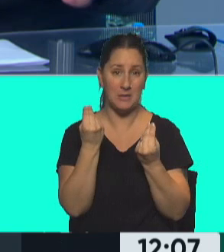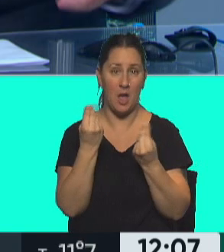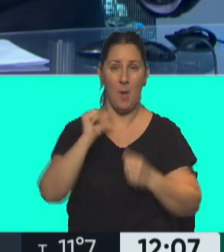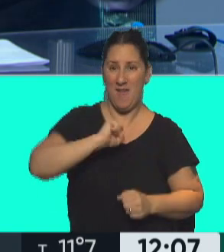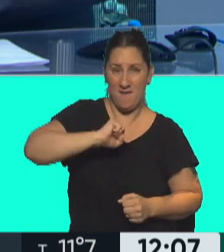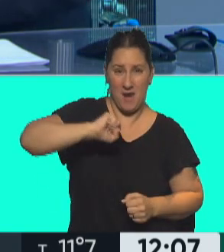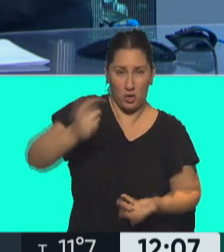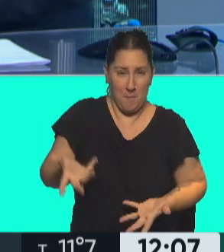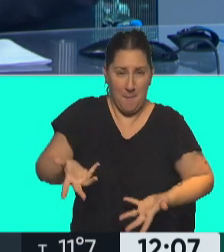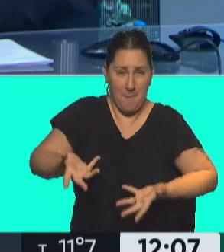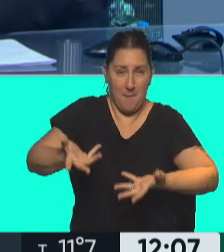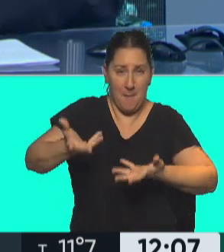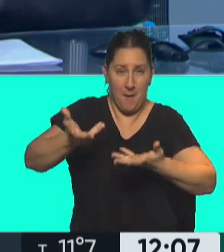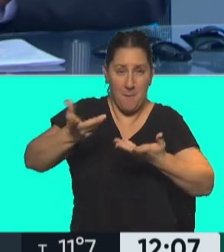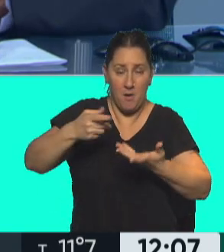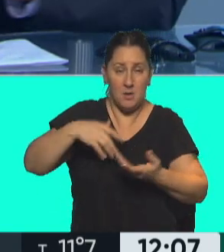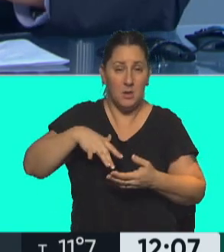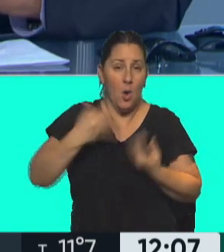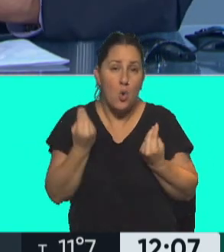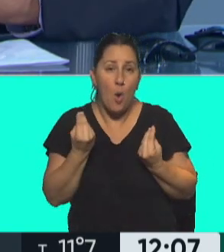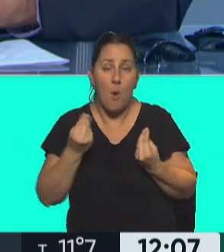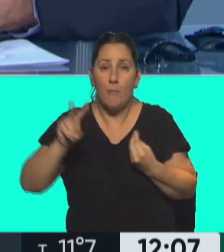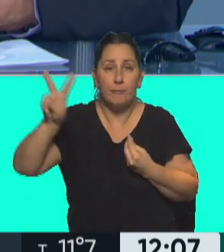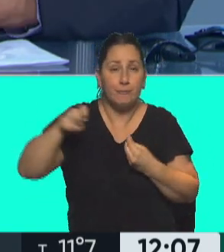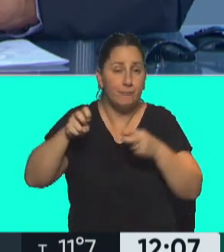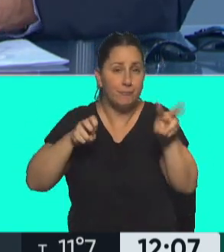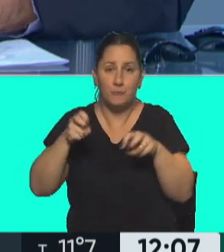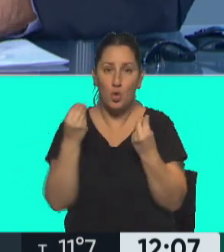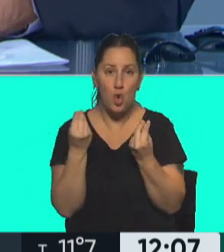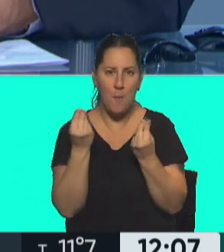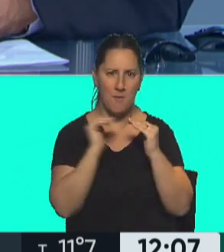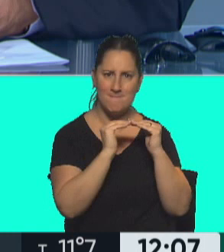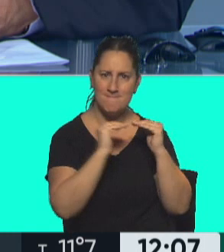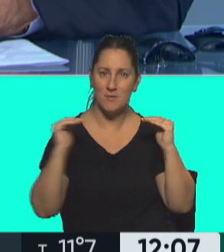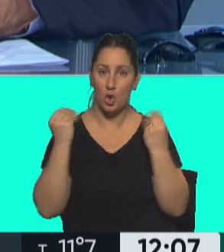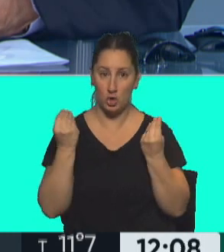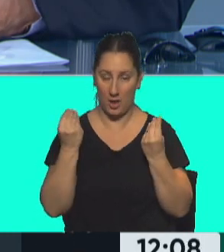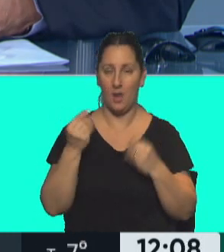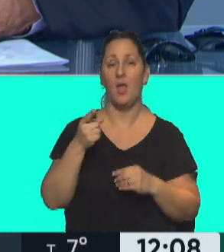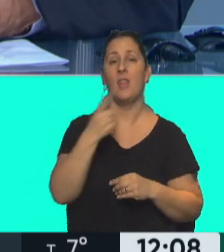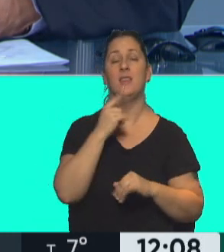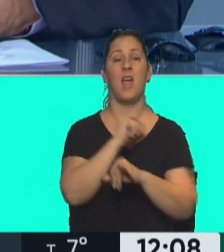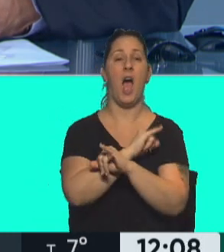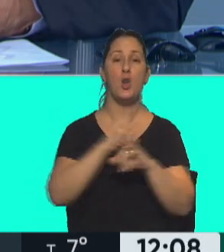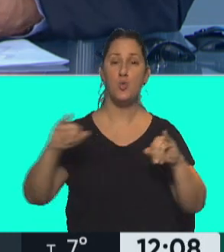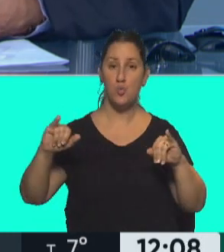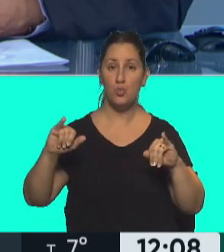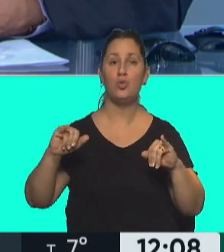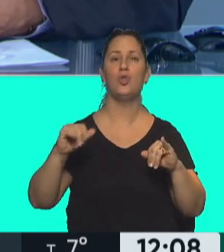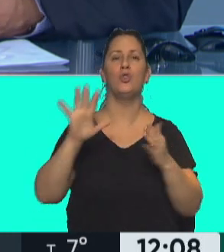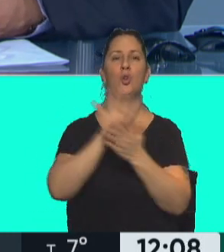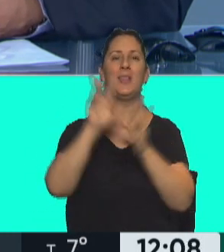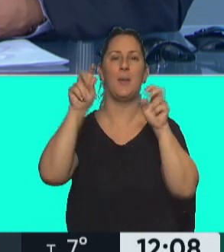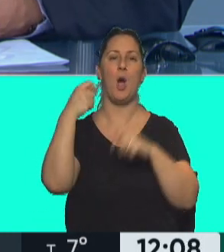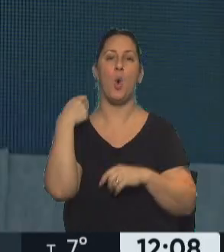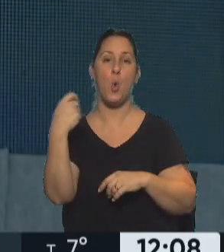tan alta, ¿qué va a pasar del otro lado? ¿Cómo se sostiene eso? Bueno, anticipó que con el anuncio de la movilidad